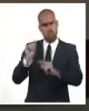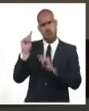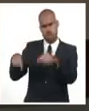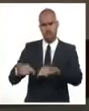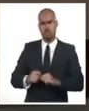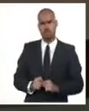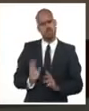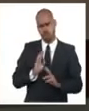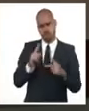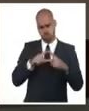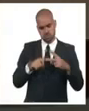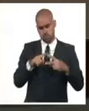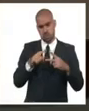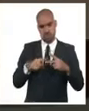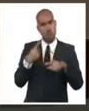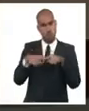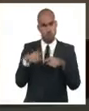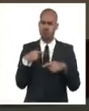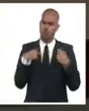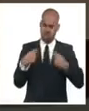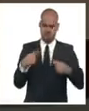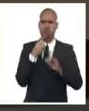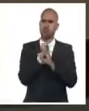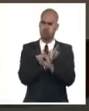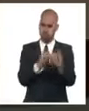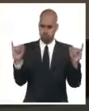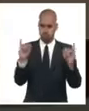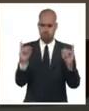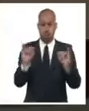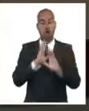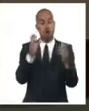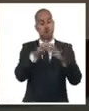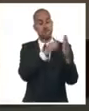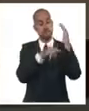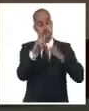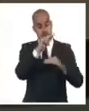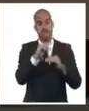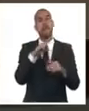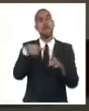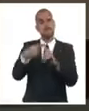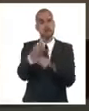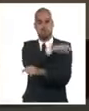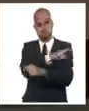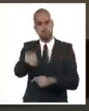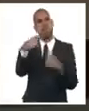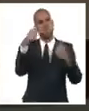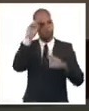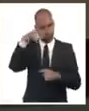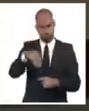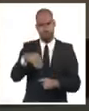dos informaciones que deberíamos dar tanto al Consejo de Ministros como a nuestro pueblo. Muchas gracias.